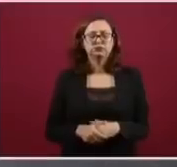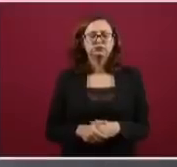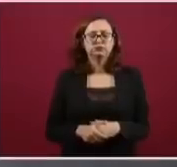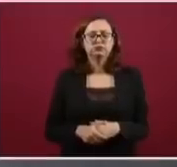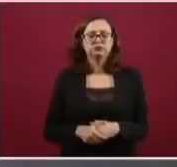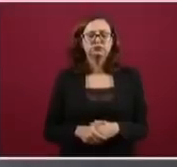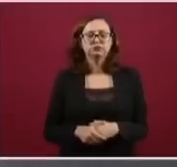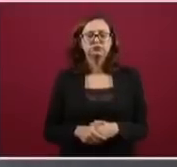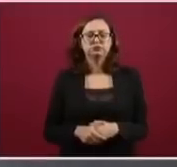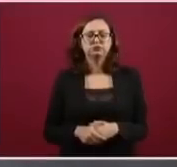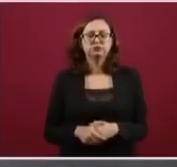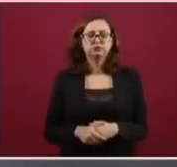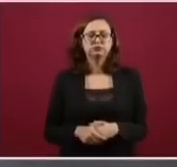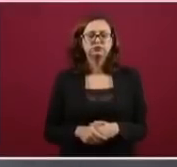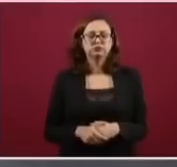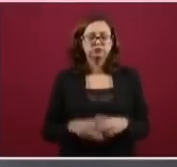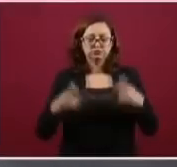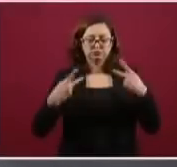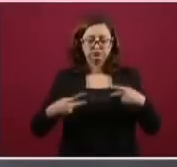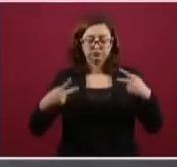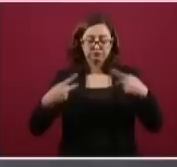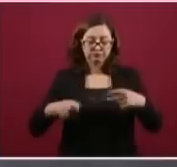todos los discapacitados